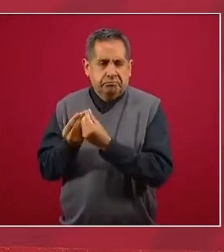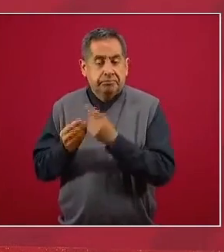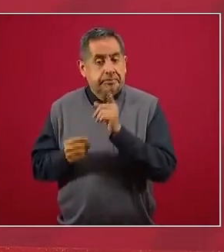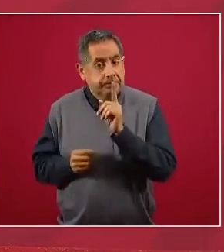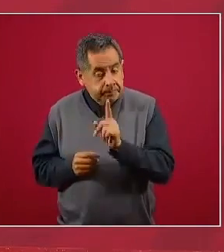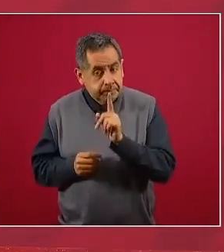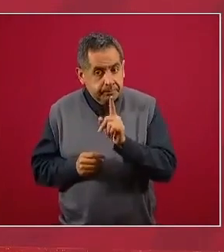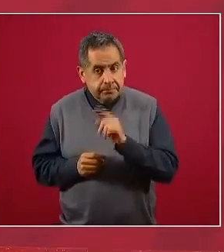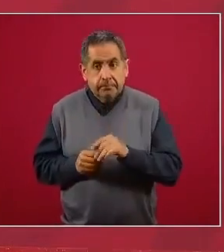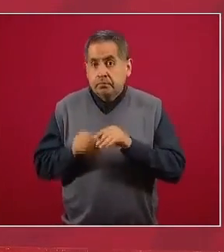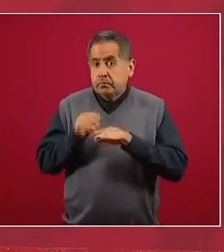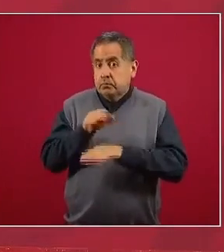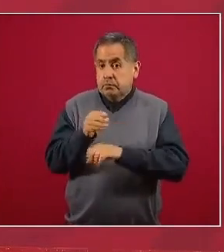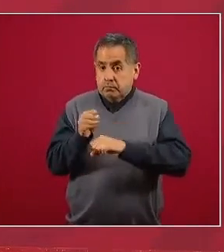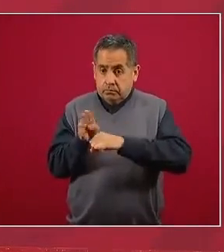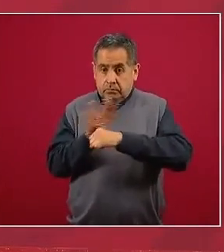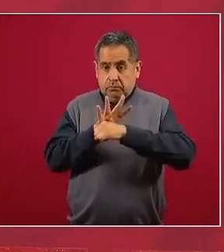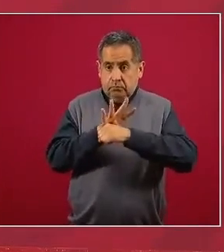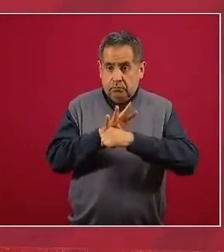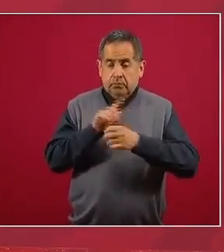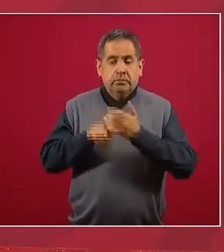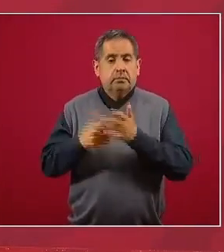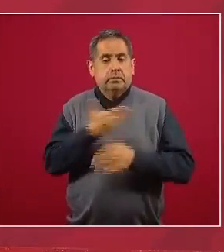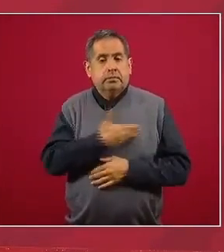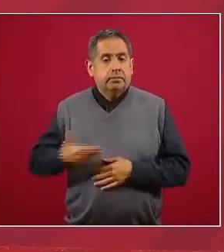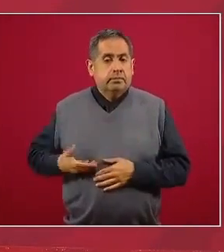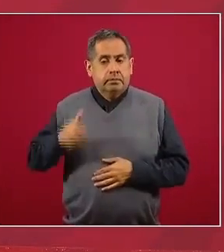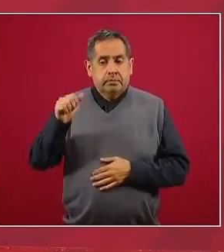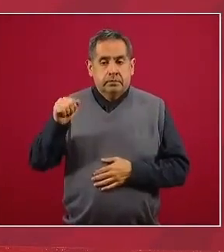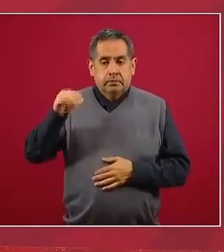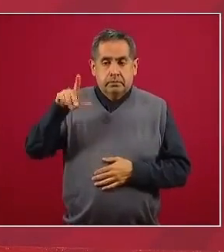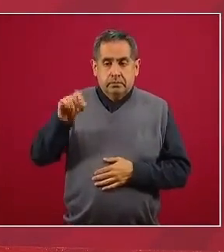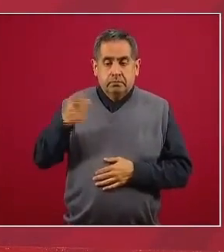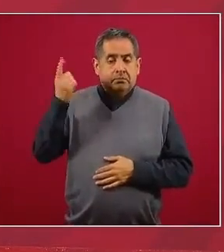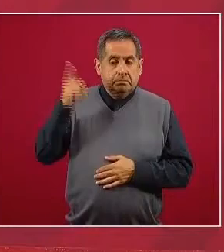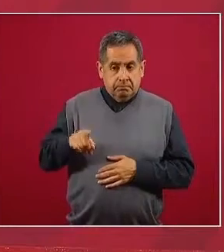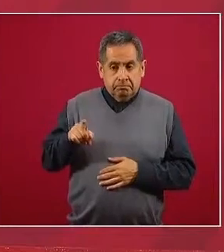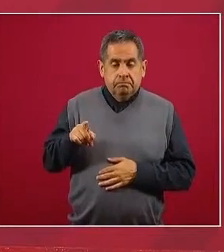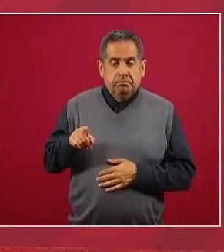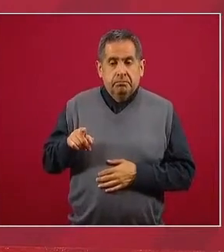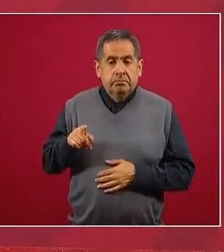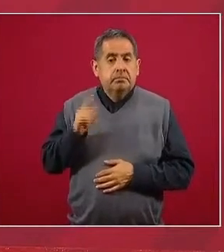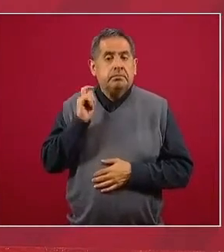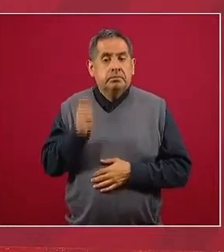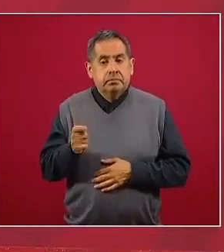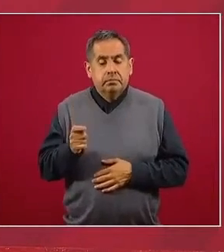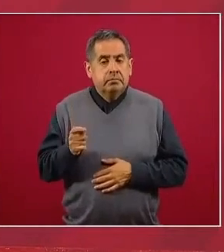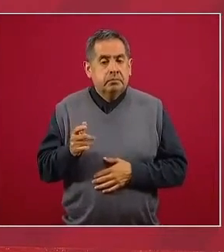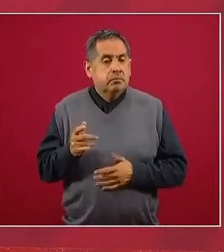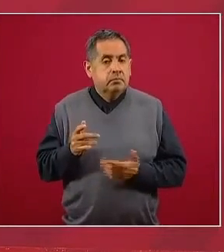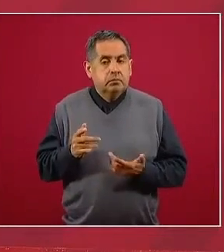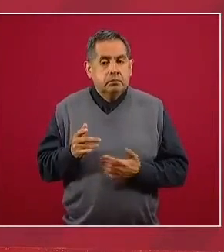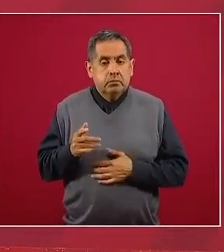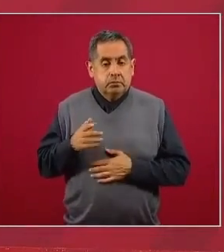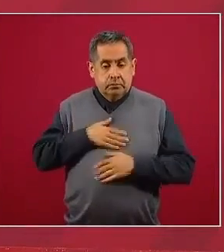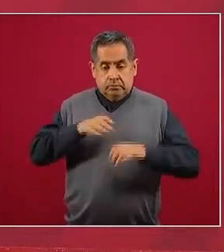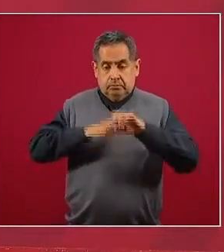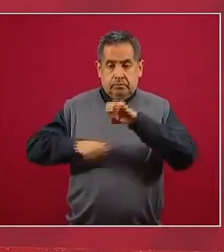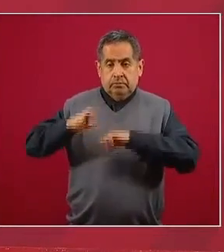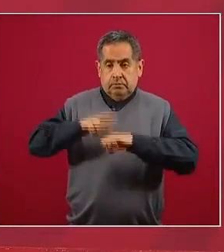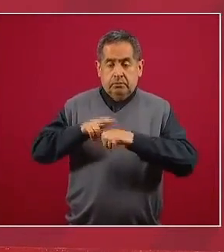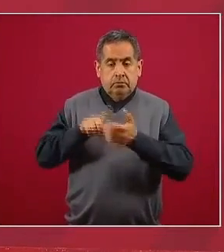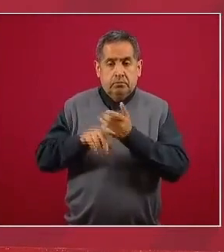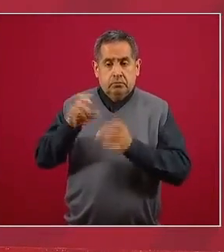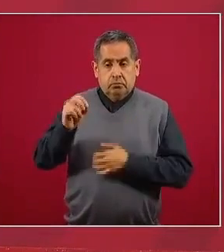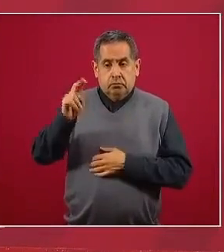Y con motivo de COVID, el presidente López Obrador instruyó que nuestro embajador en las